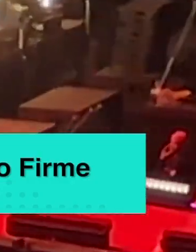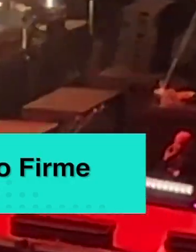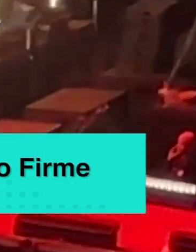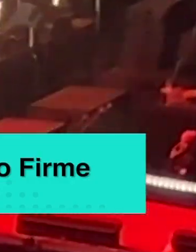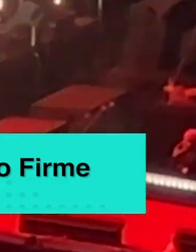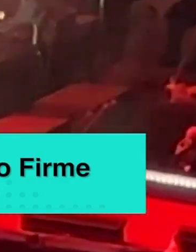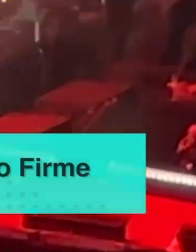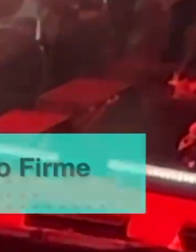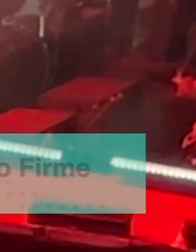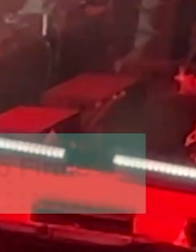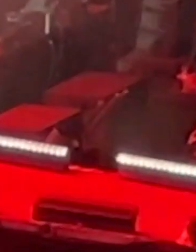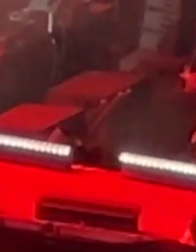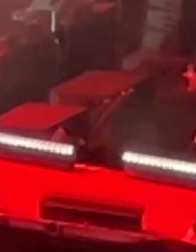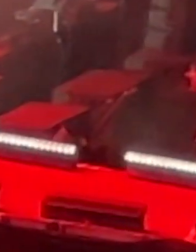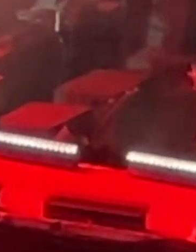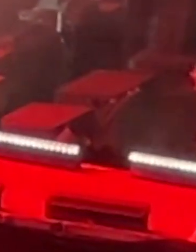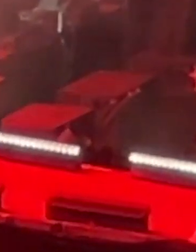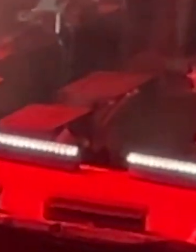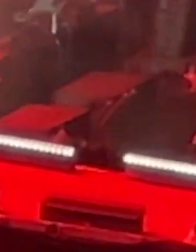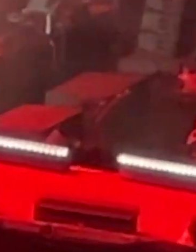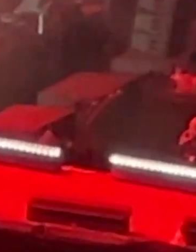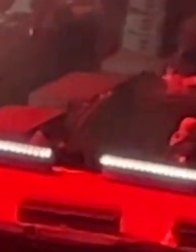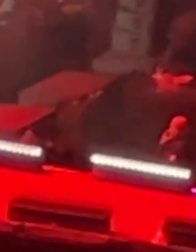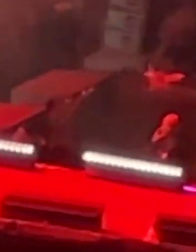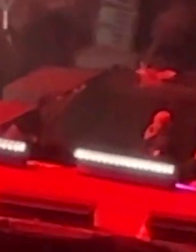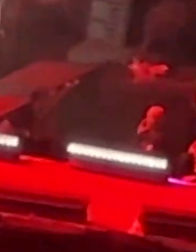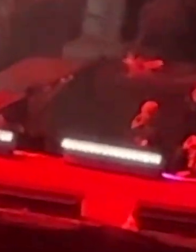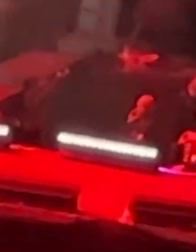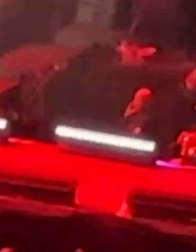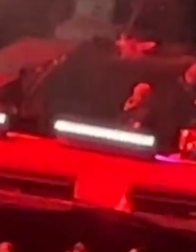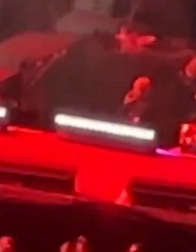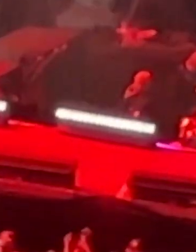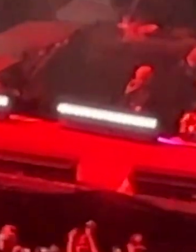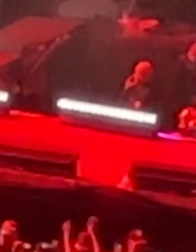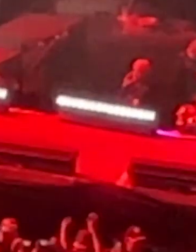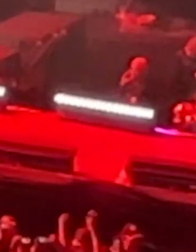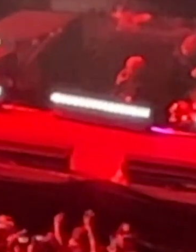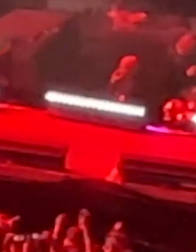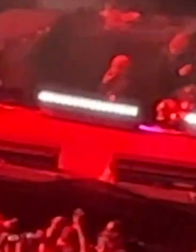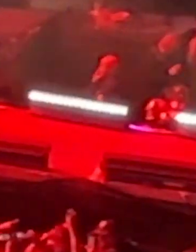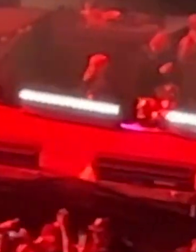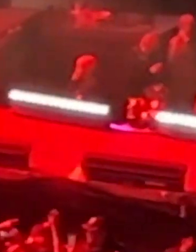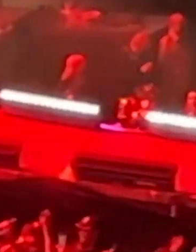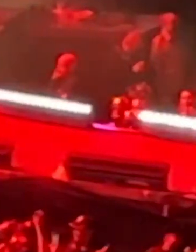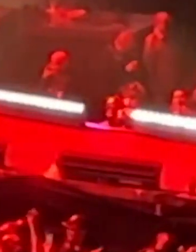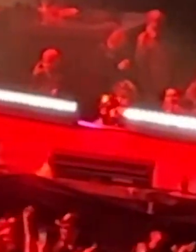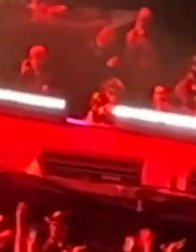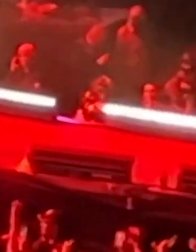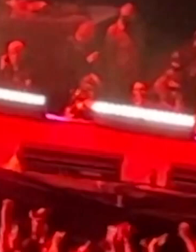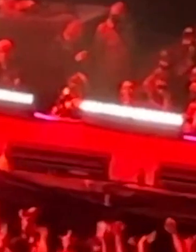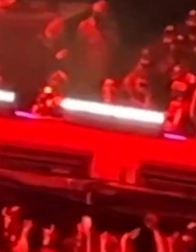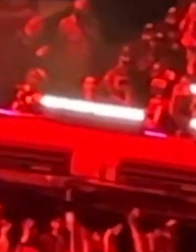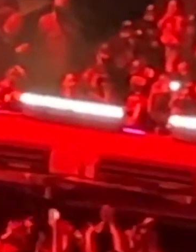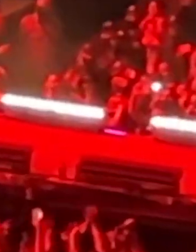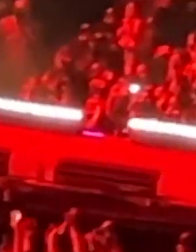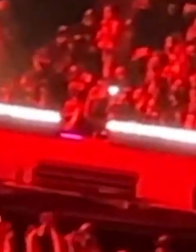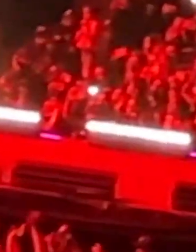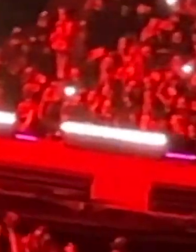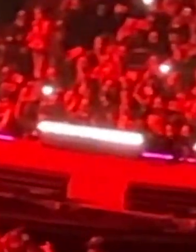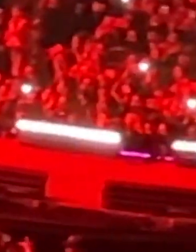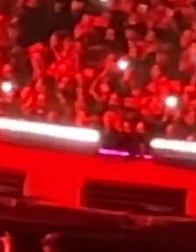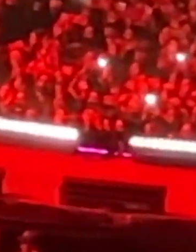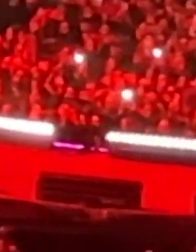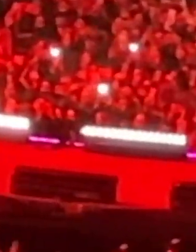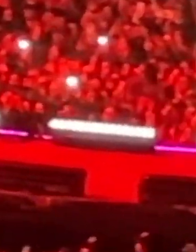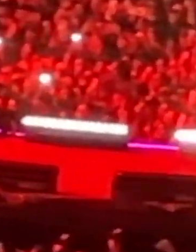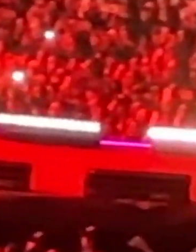reunir a 280 mil asistentes, por lo que reconoció que fue una buena iniciativa de la jefa de gobierno. Por lo que dijo que le dio mucho gusto